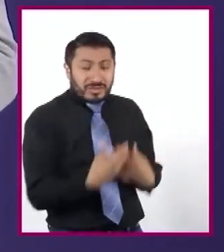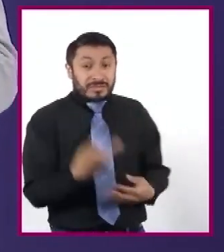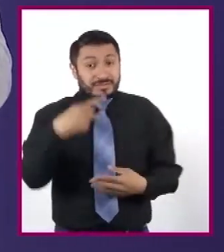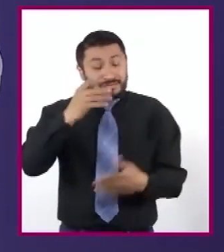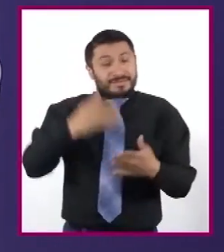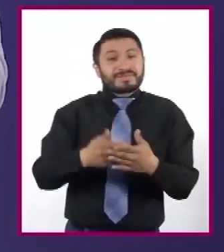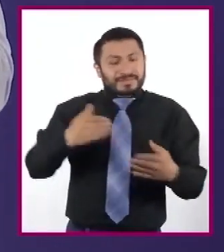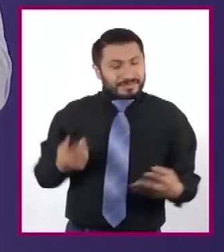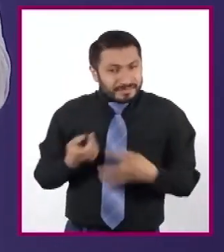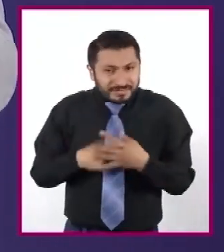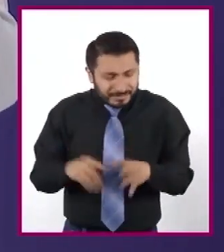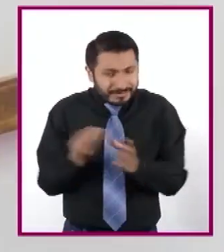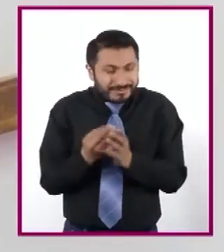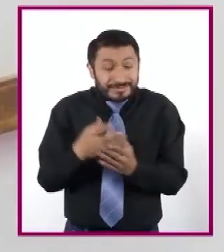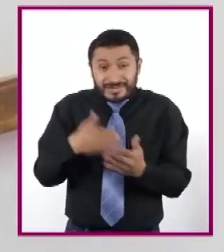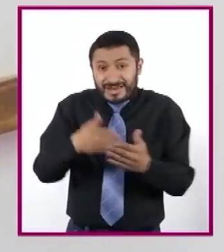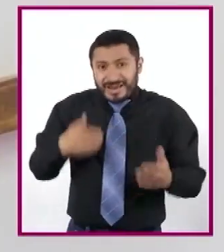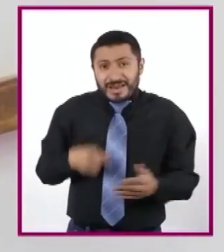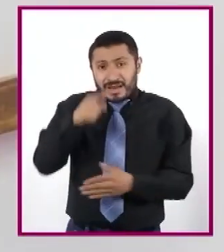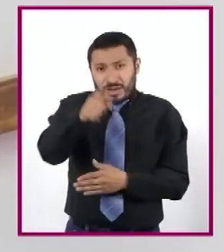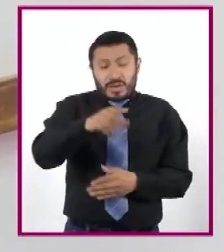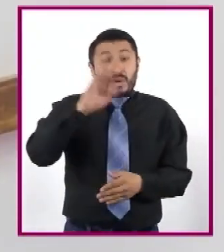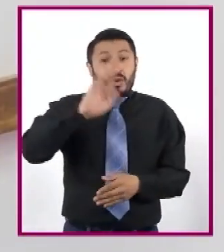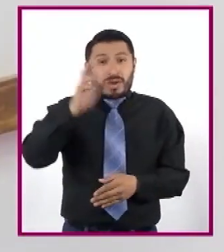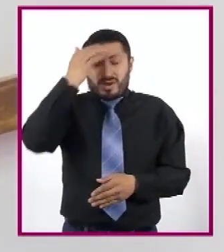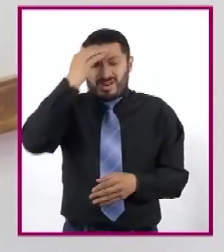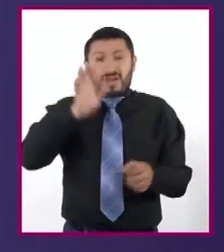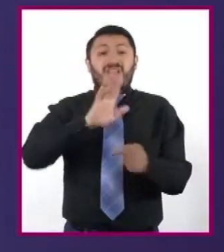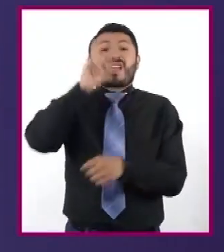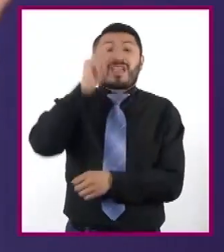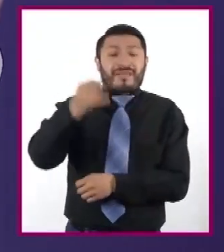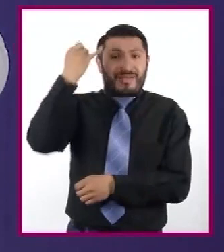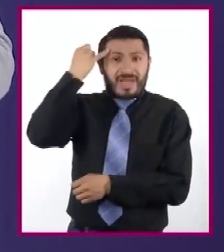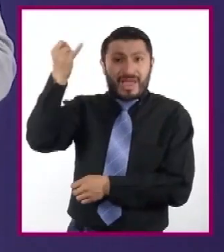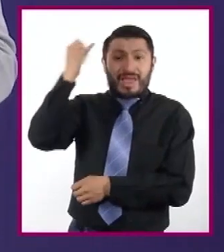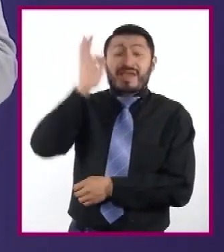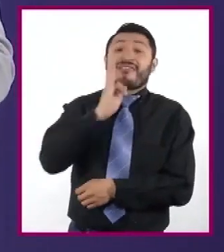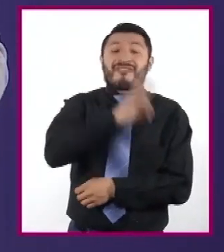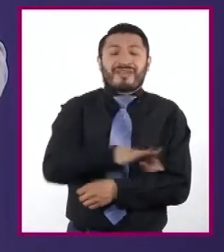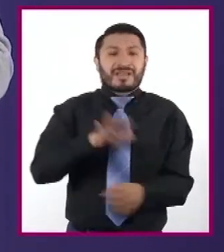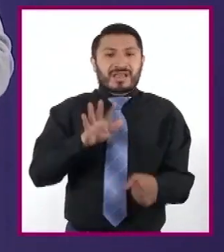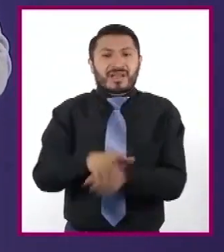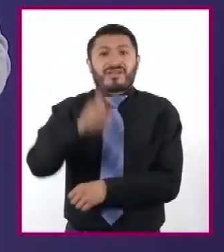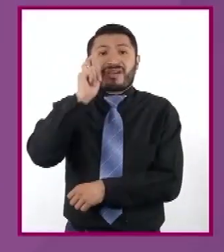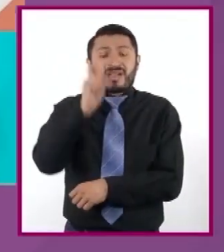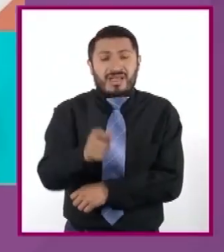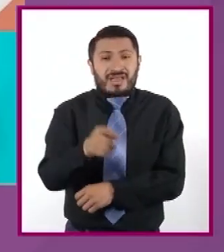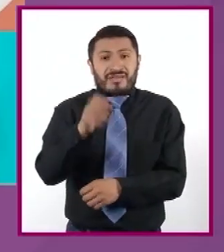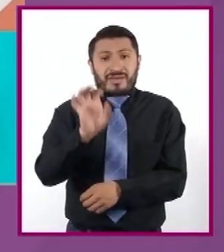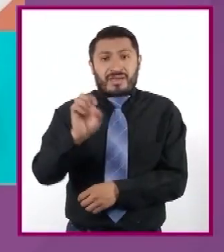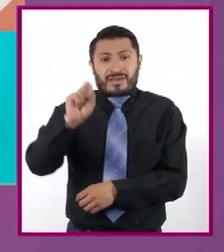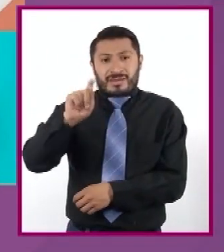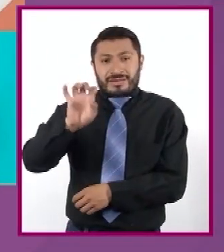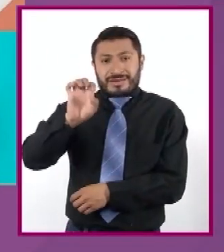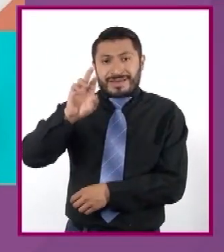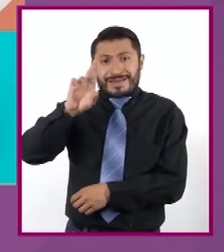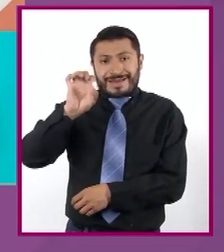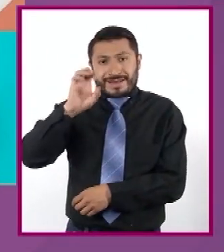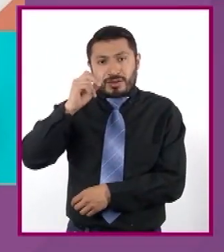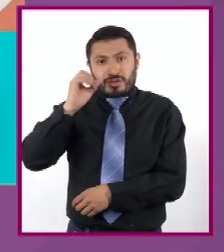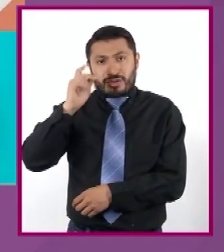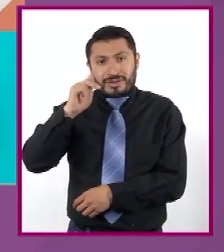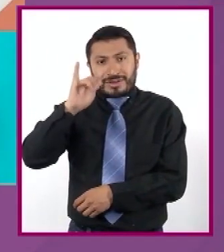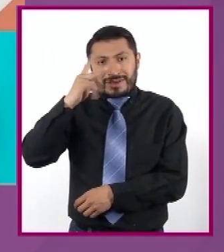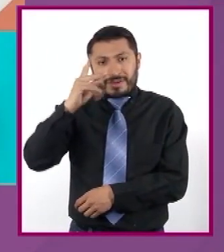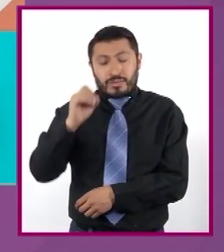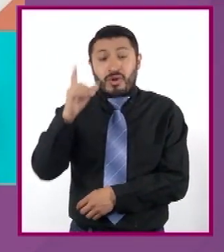materia, es importante que conozcan qué es un prejuicio y qué es un estereotipo lingüístico. Estereotipo lingüístico